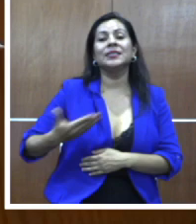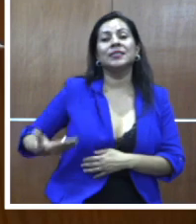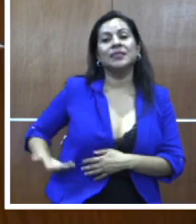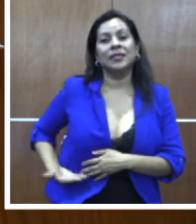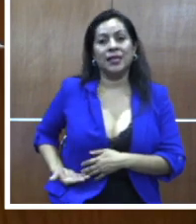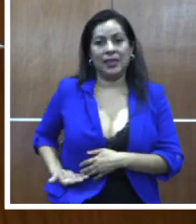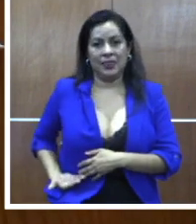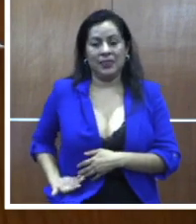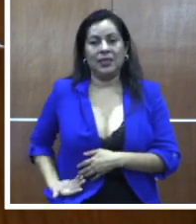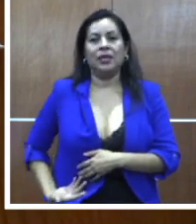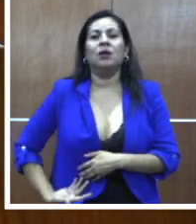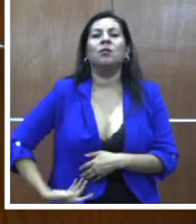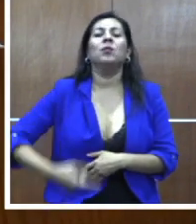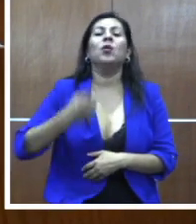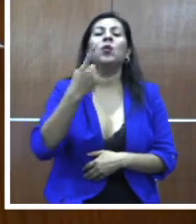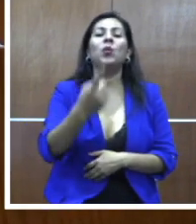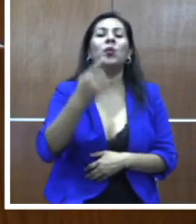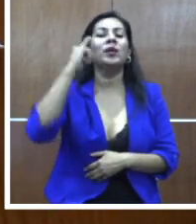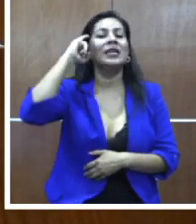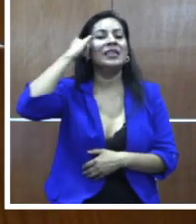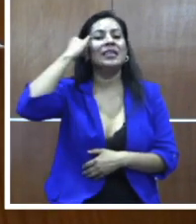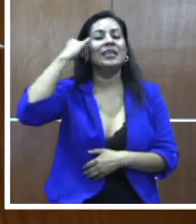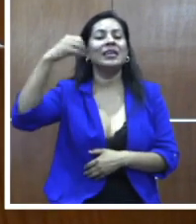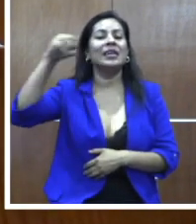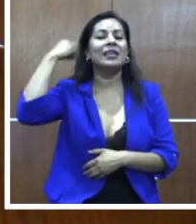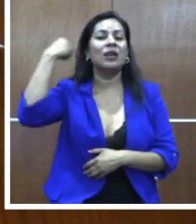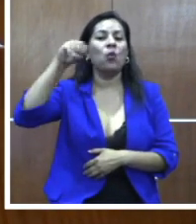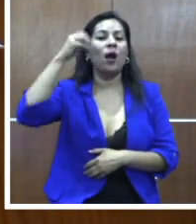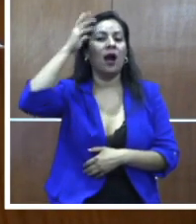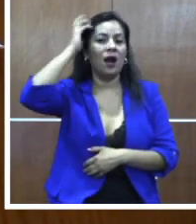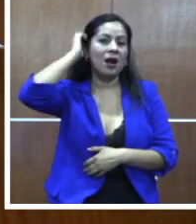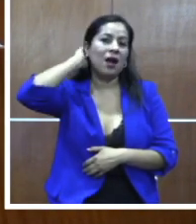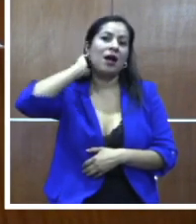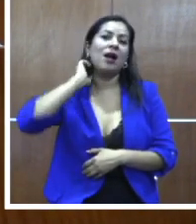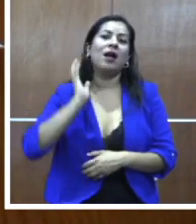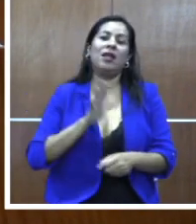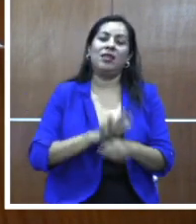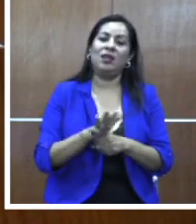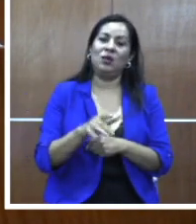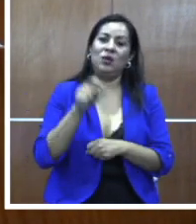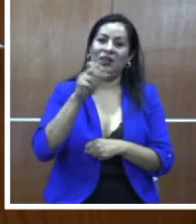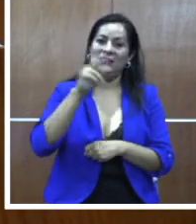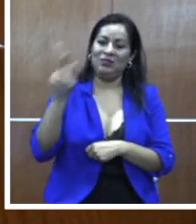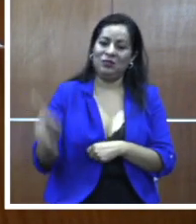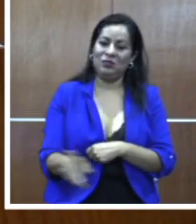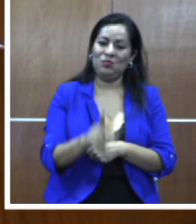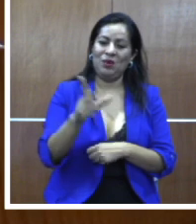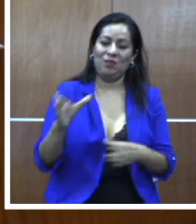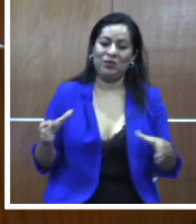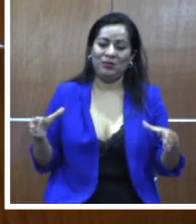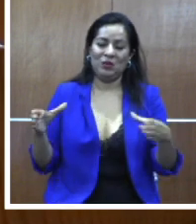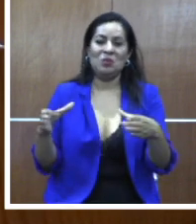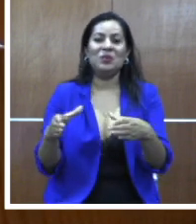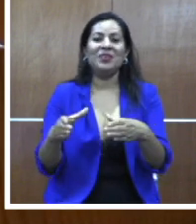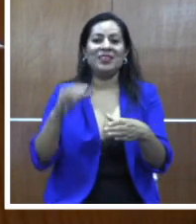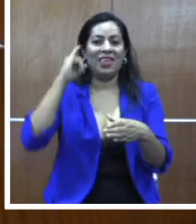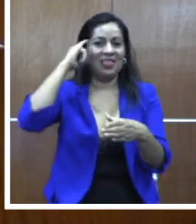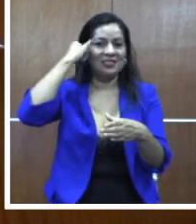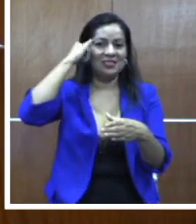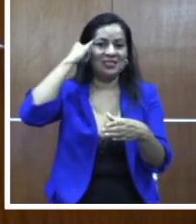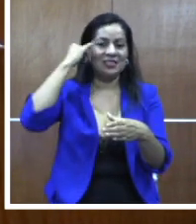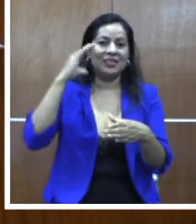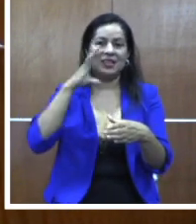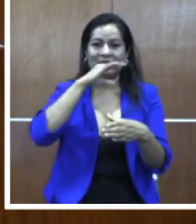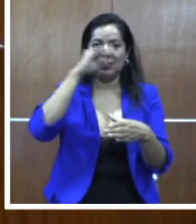presidida por un indígena oaxaqueño, de quienes los pueblos y comunidades indígenas